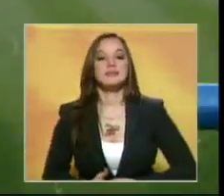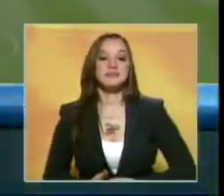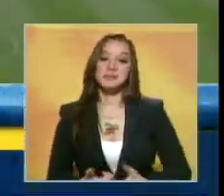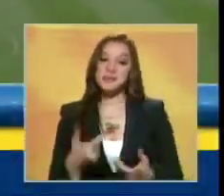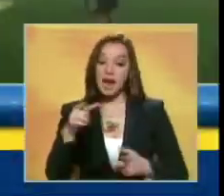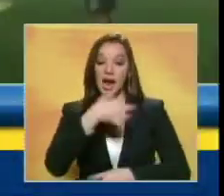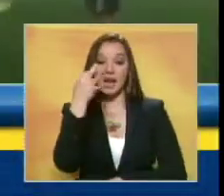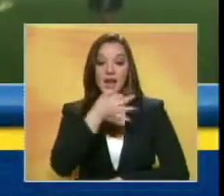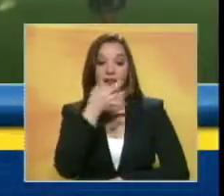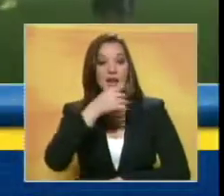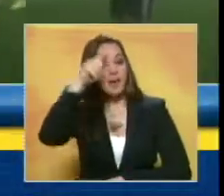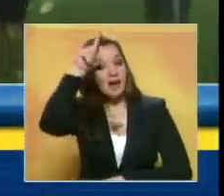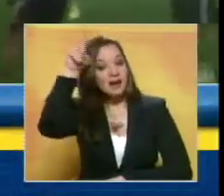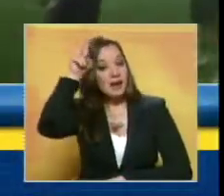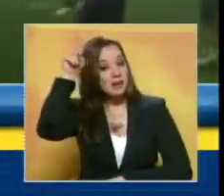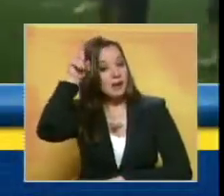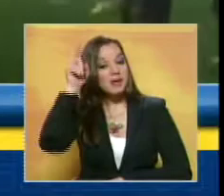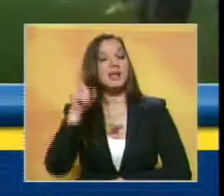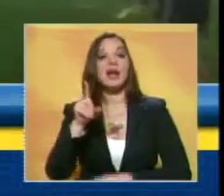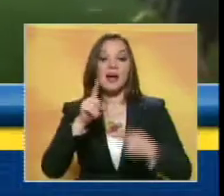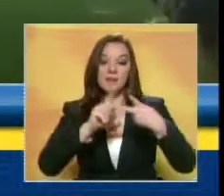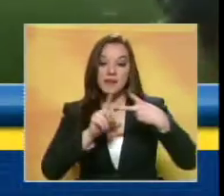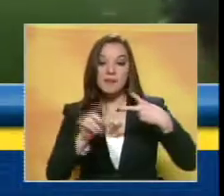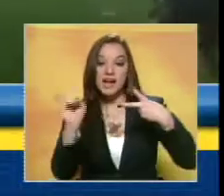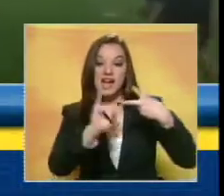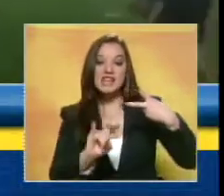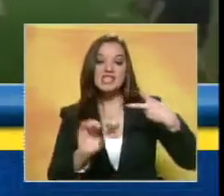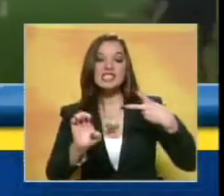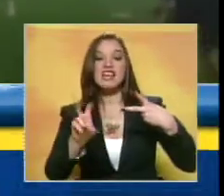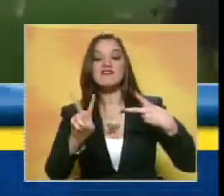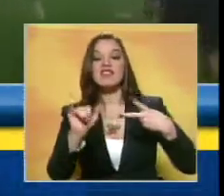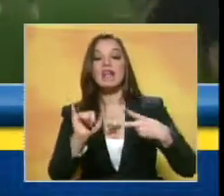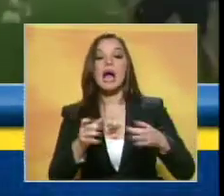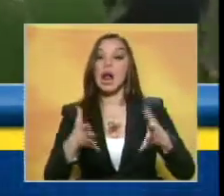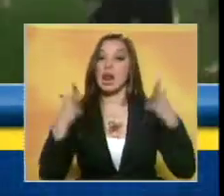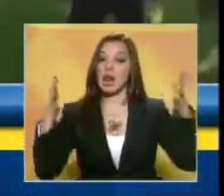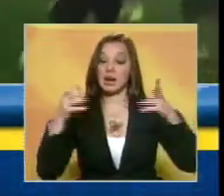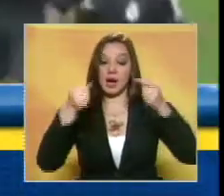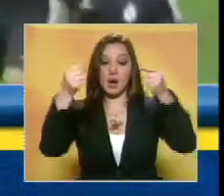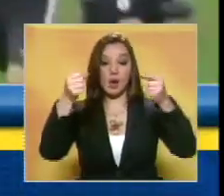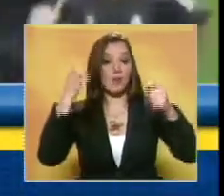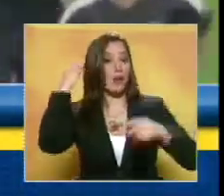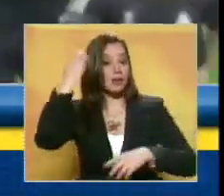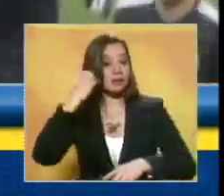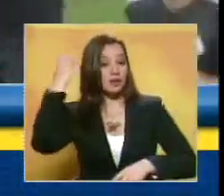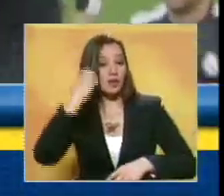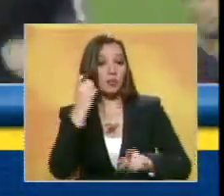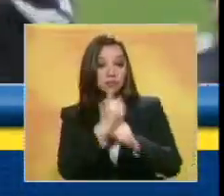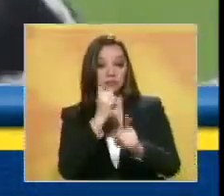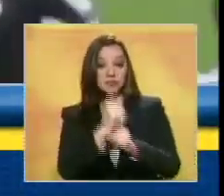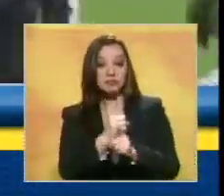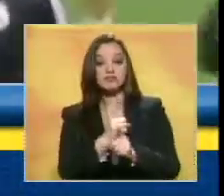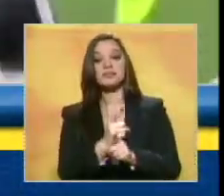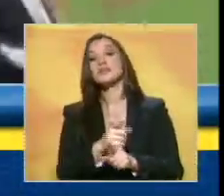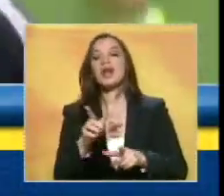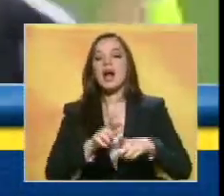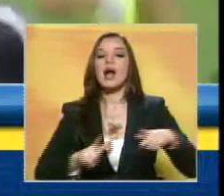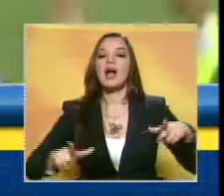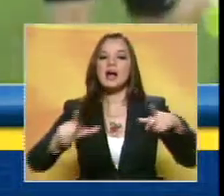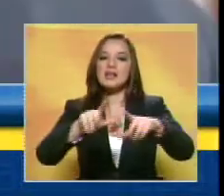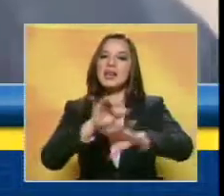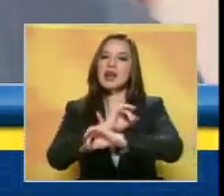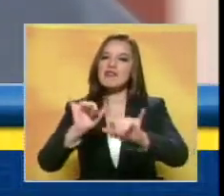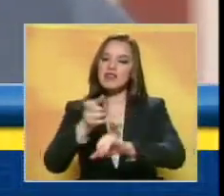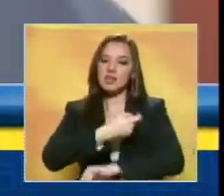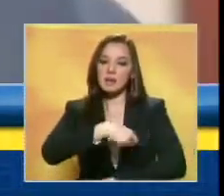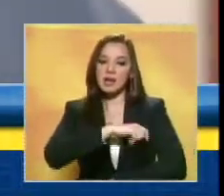Bien, y esta tarde el Real Madrid y el Sevilla disputarán en Cardiff la Supercopa de Europa. El estadio de la ciudad, de la capital galesa, será la sede de esta final española